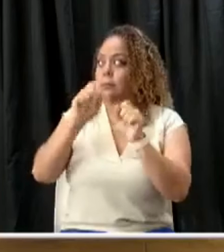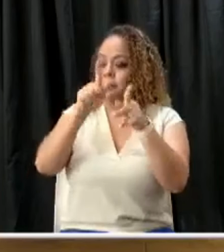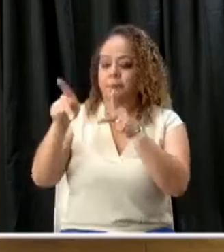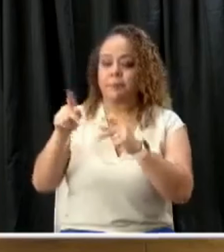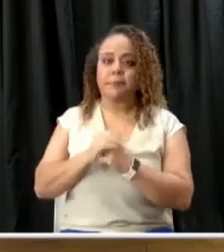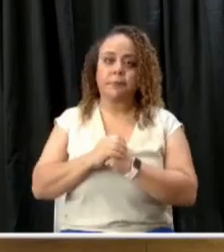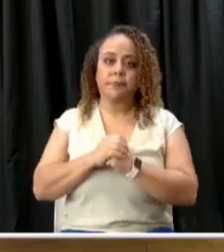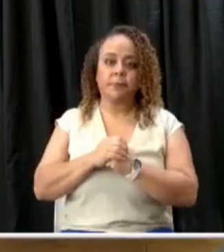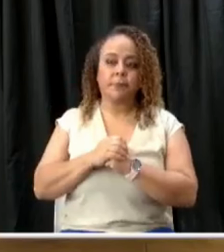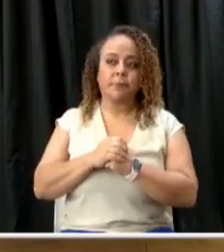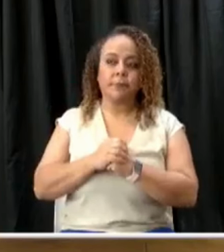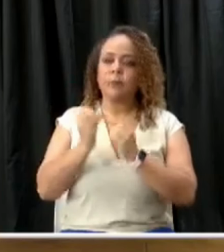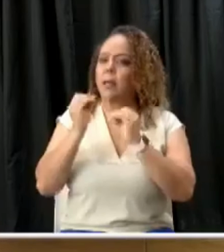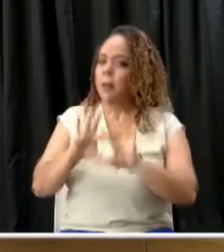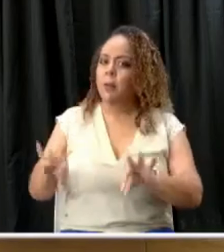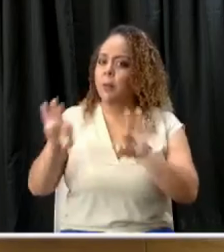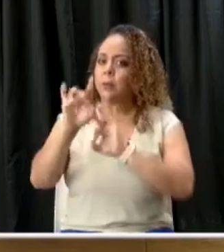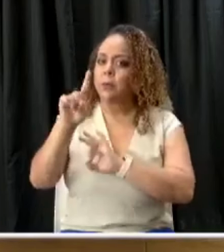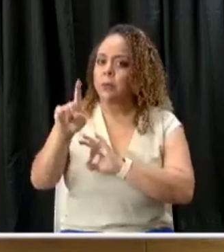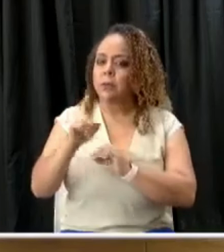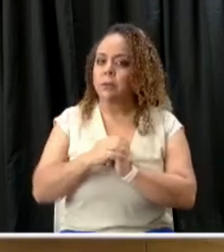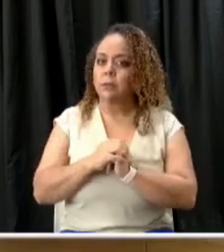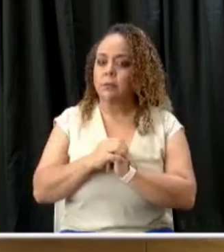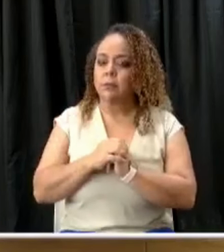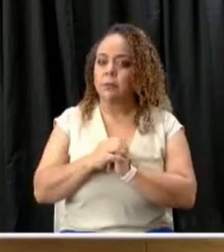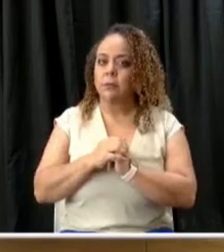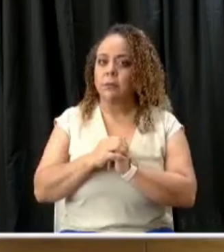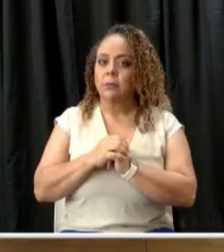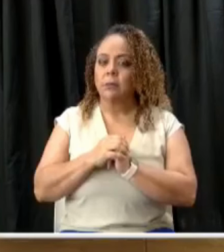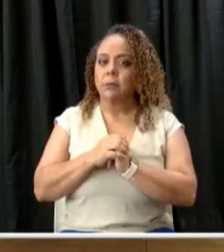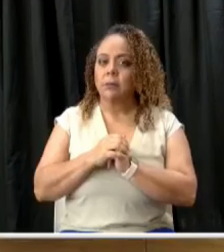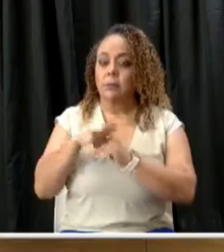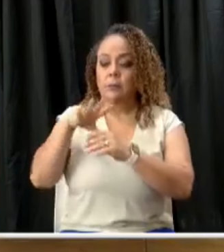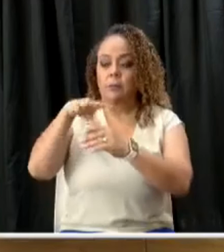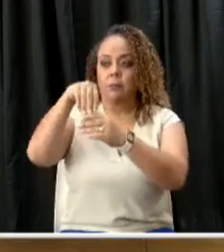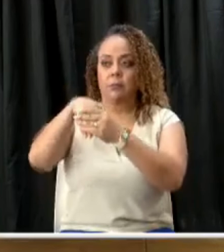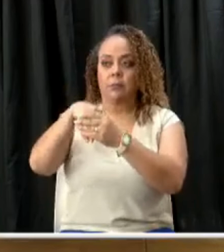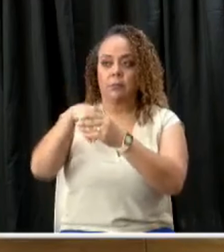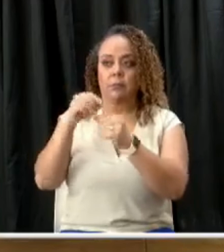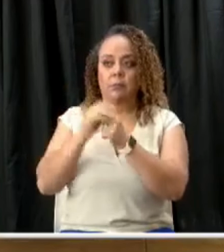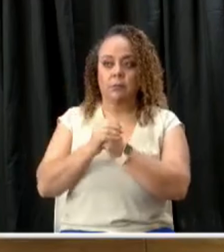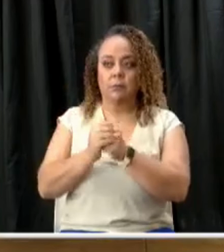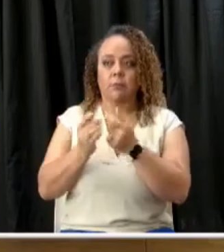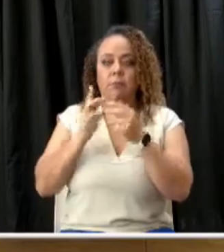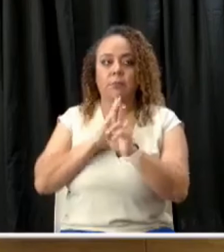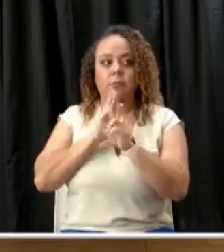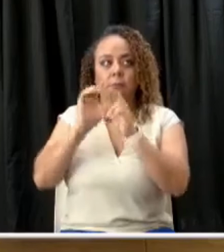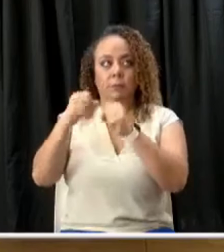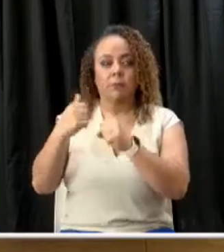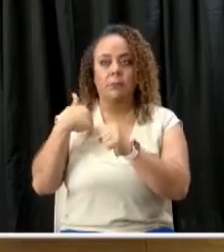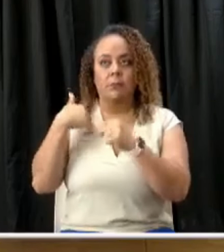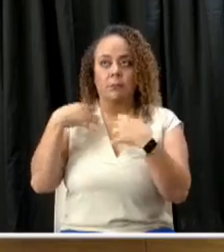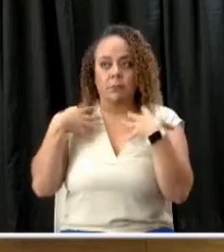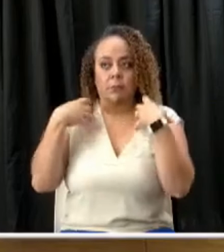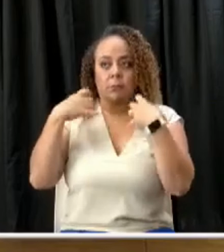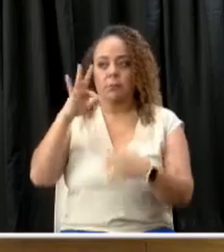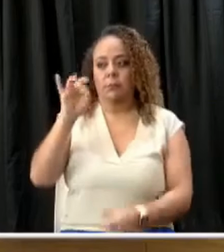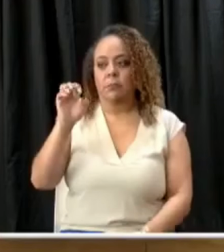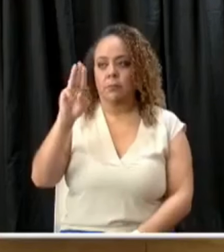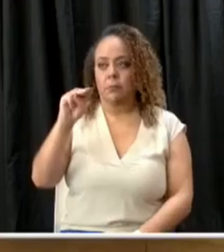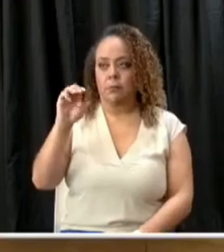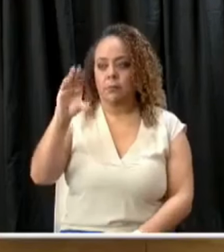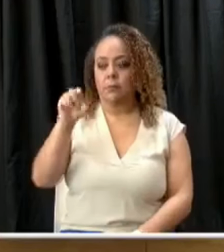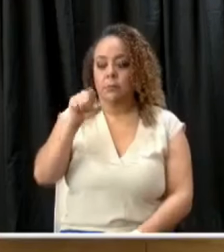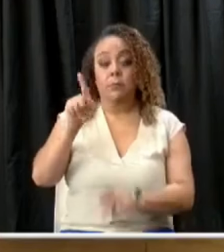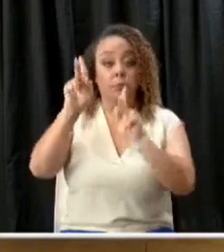persona es muy importante. Dentro de los efectos que puede producir el estrés térmico, una